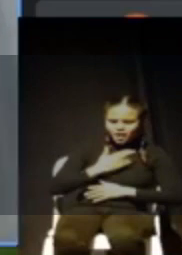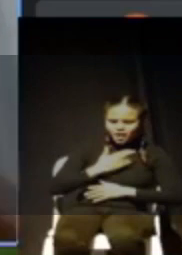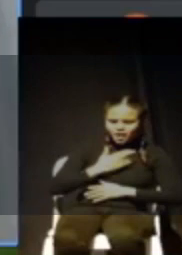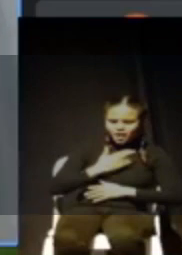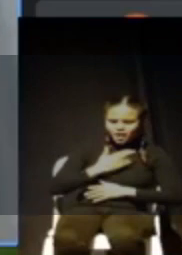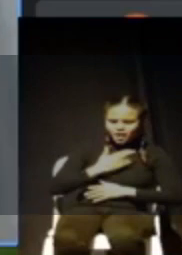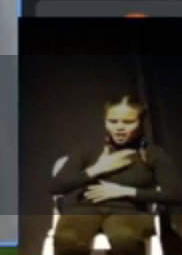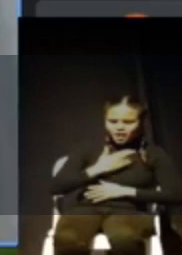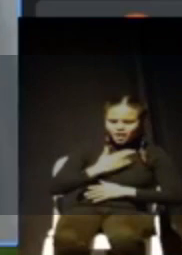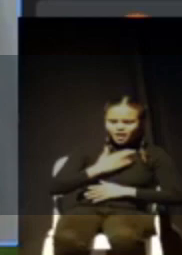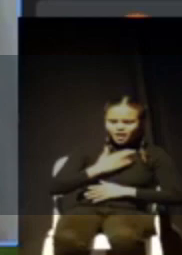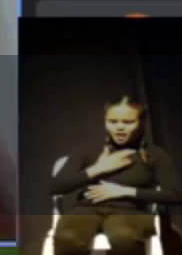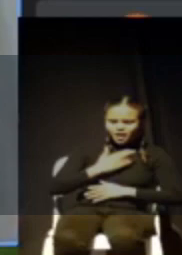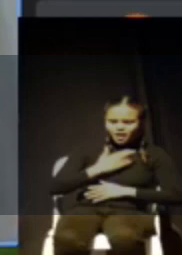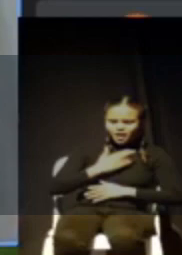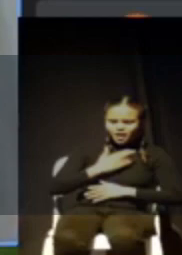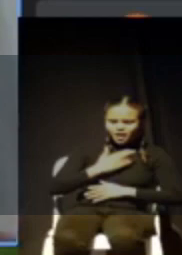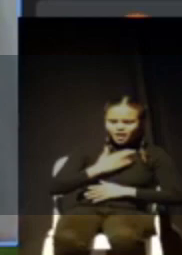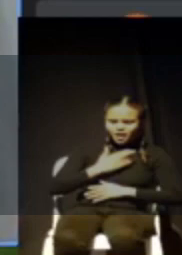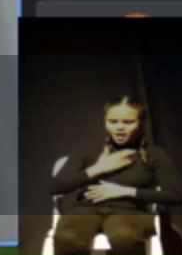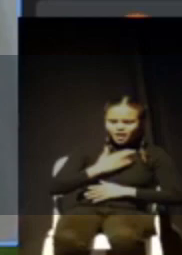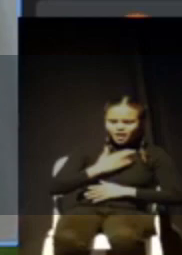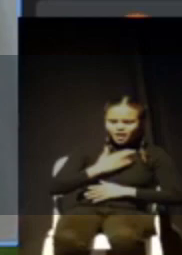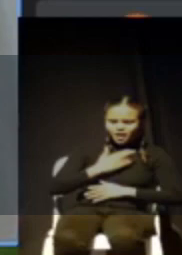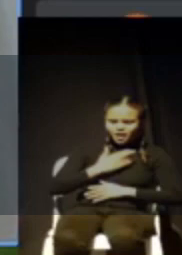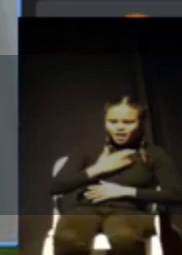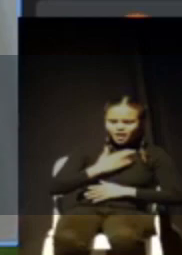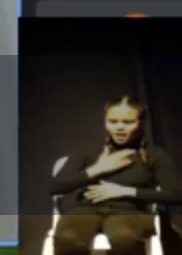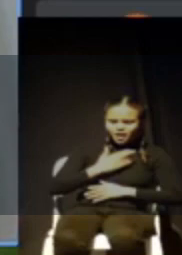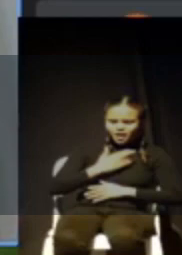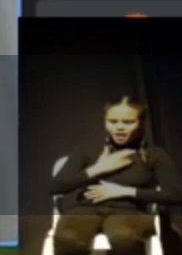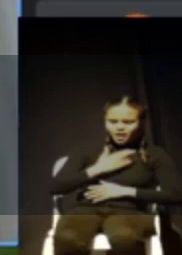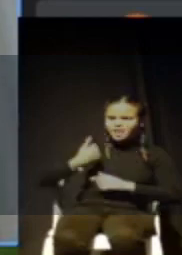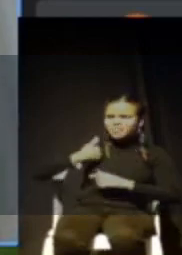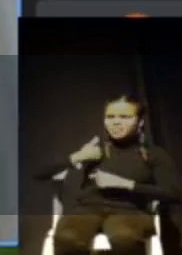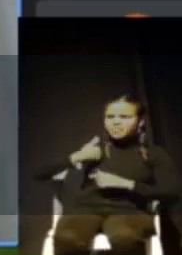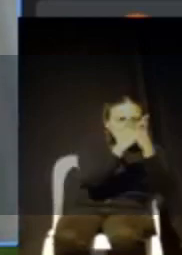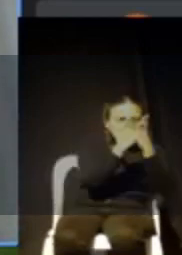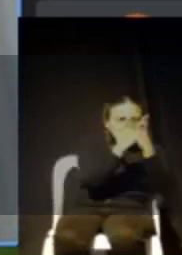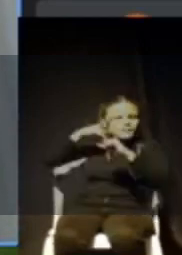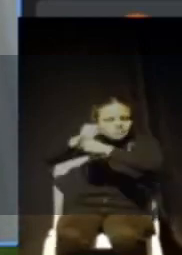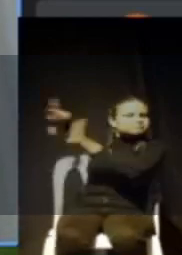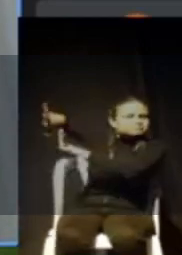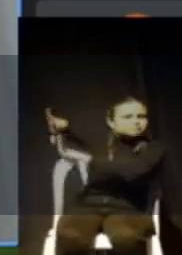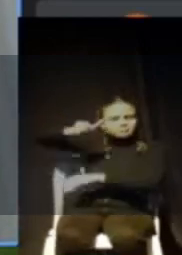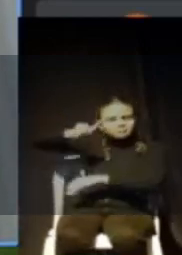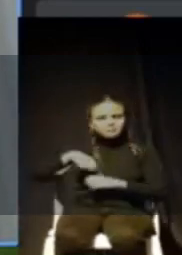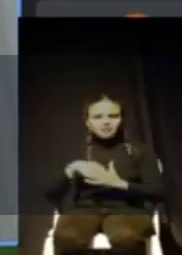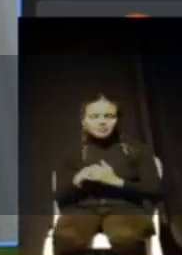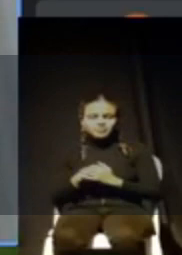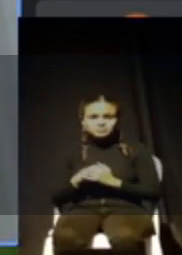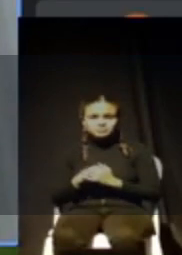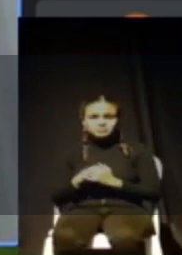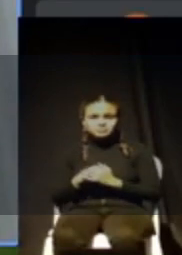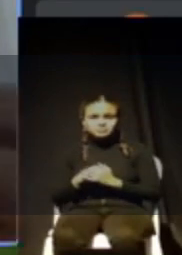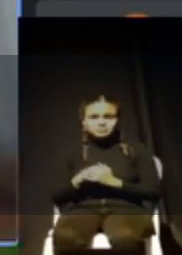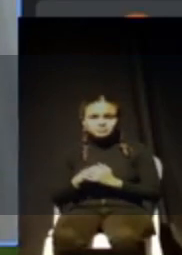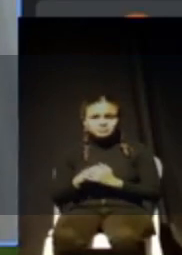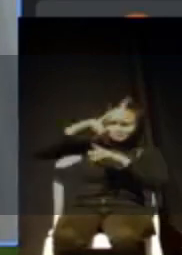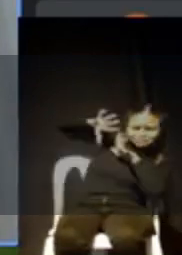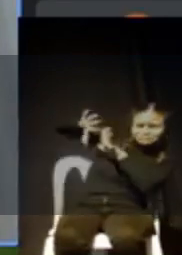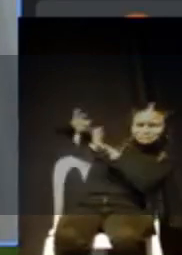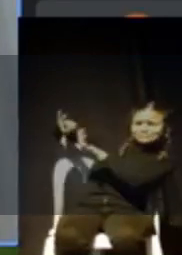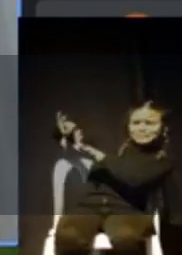comunidades desde la localización, territorialización, la memoria y la cotidianización. Al decir de Fanon, la descolonización es simplemente